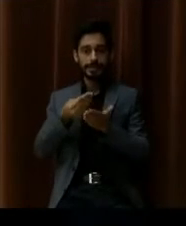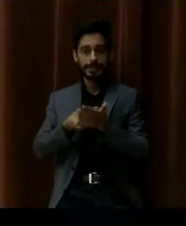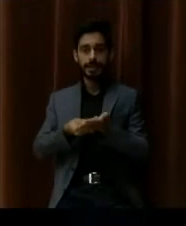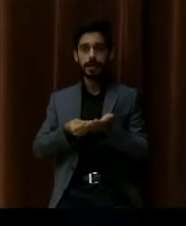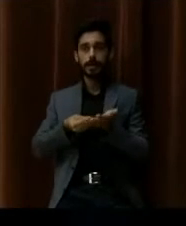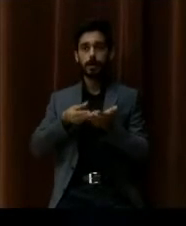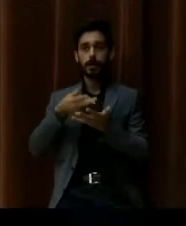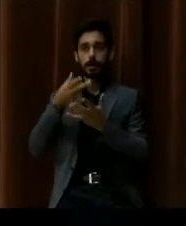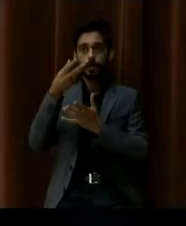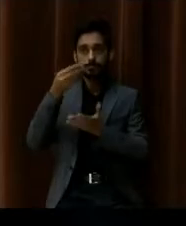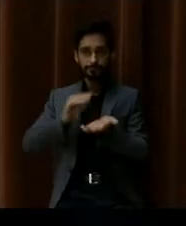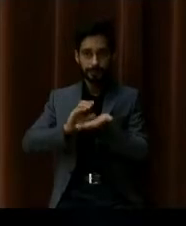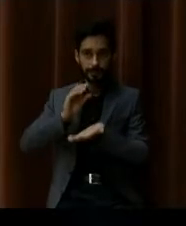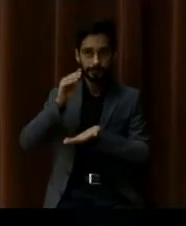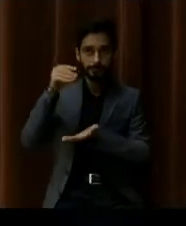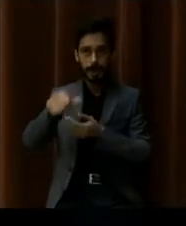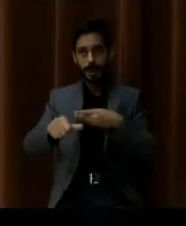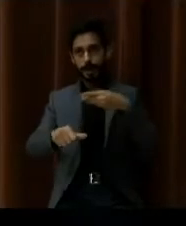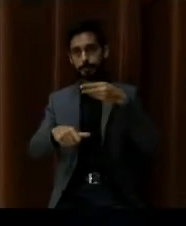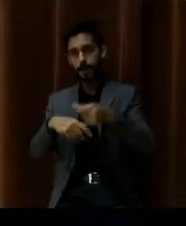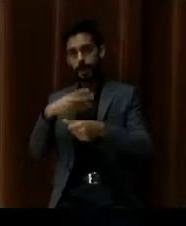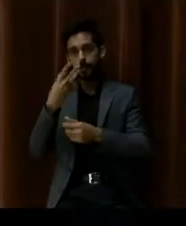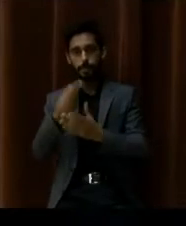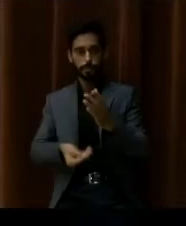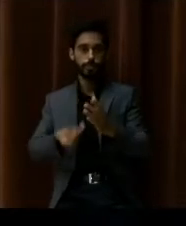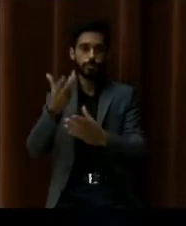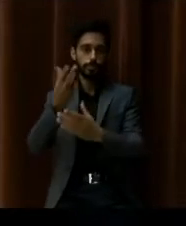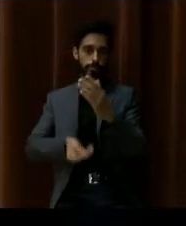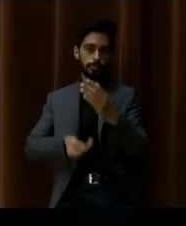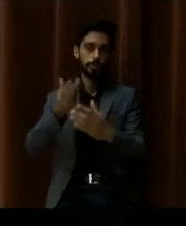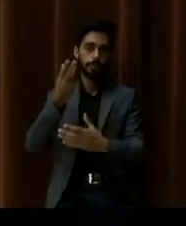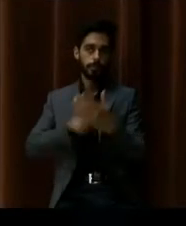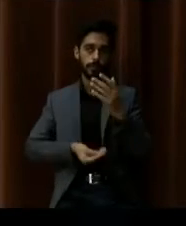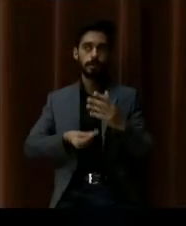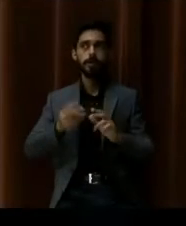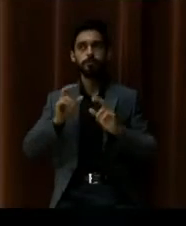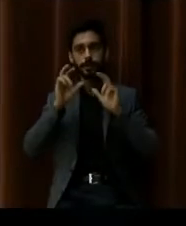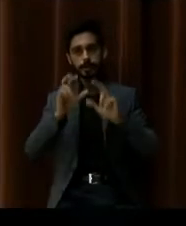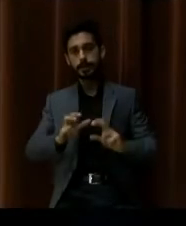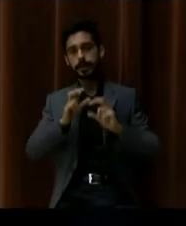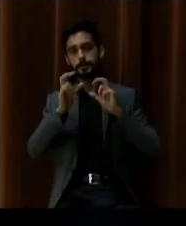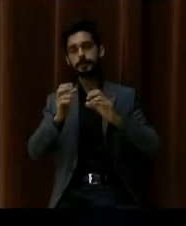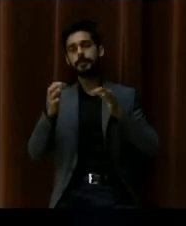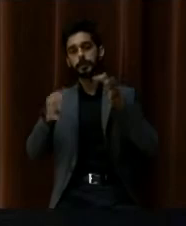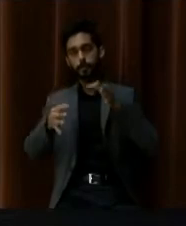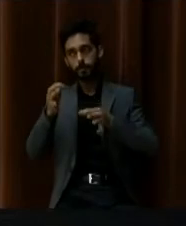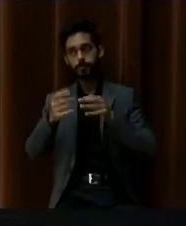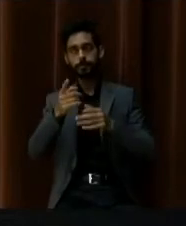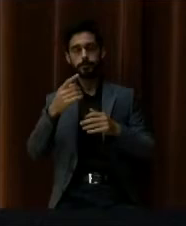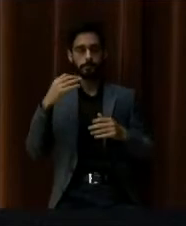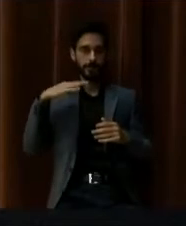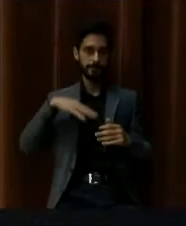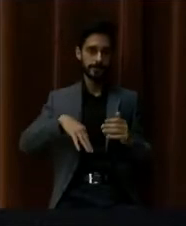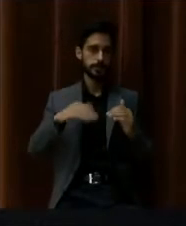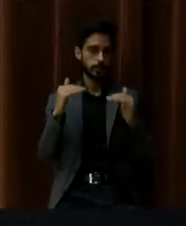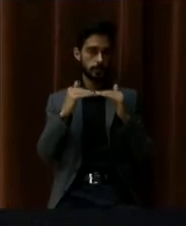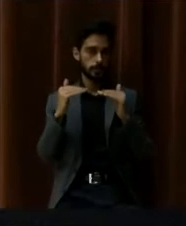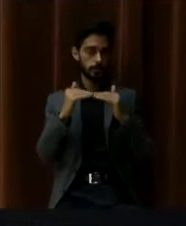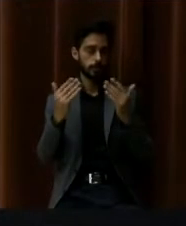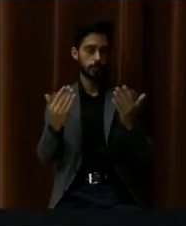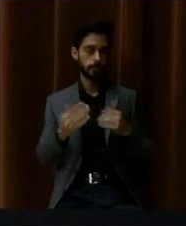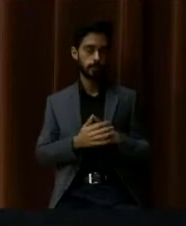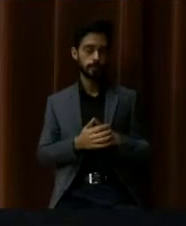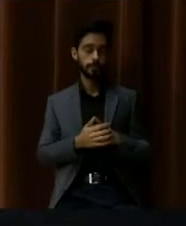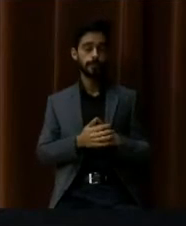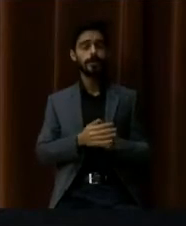pueden ser legalizados cuando tienen unos fines comerciales o turísticos y hay alguna hay algún